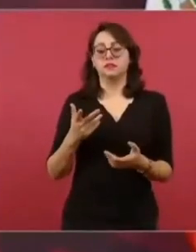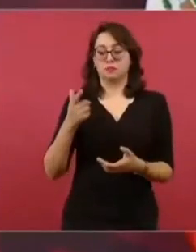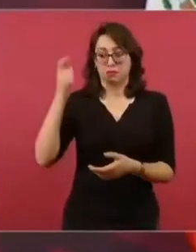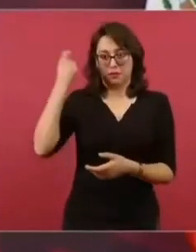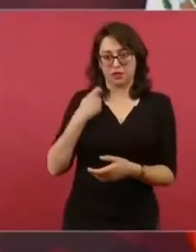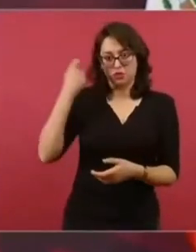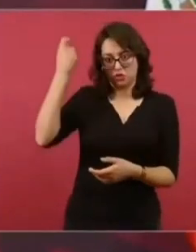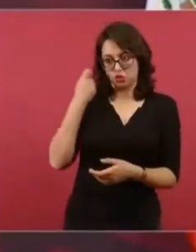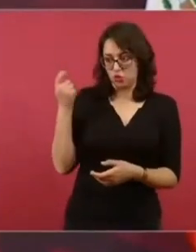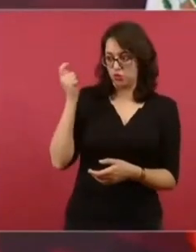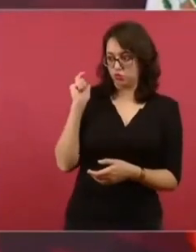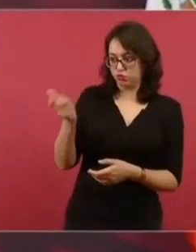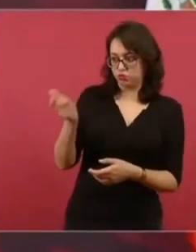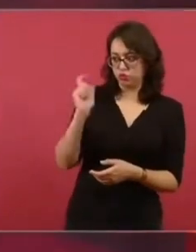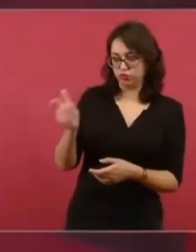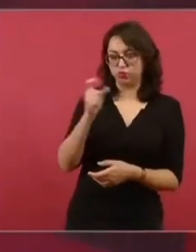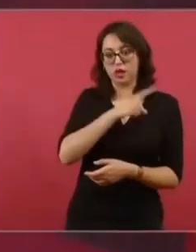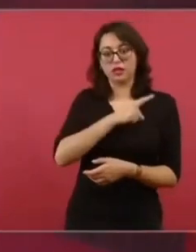estableciera